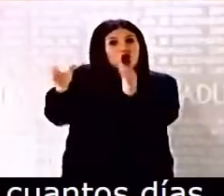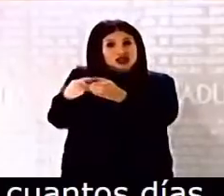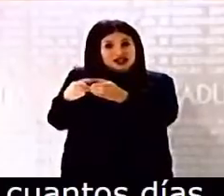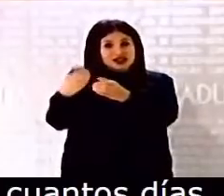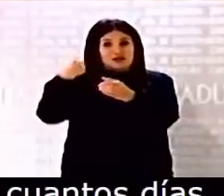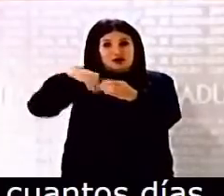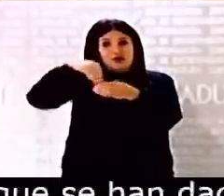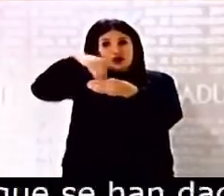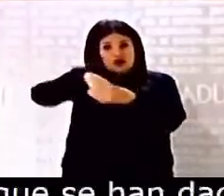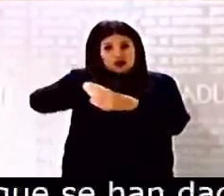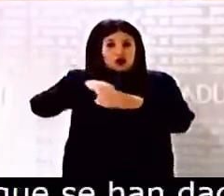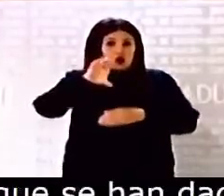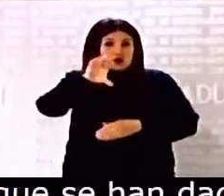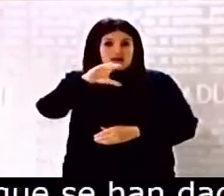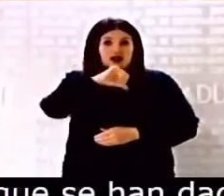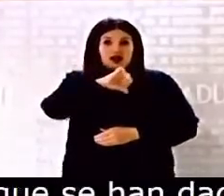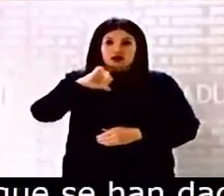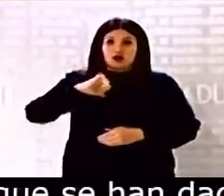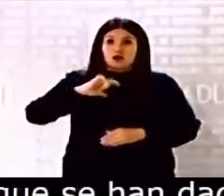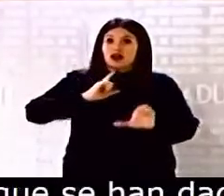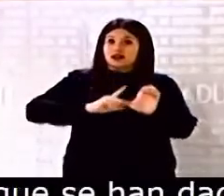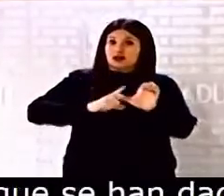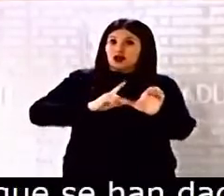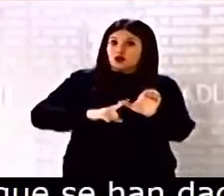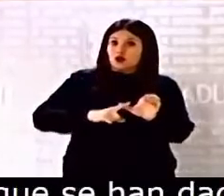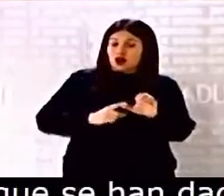comunidad autónoma de Extremadura,